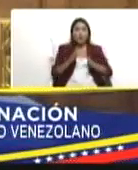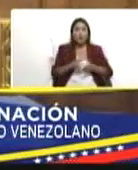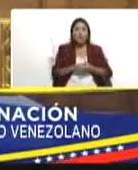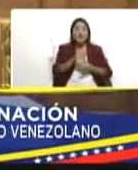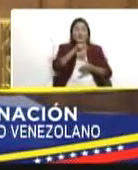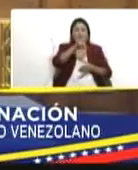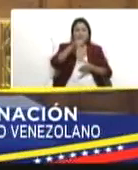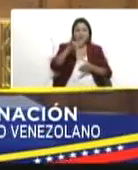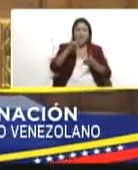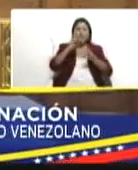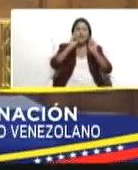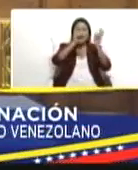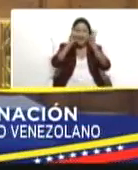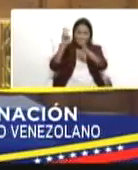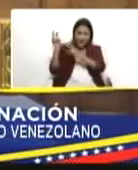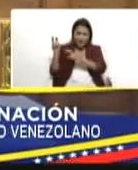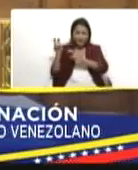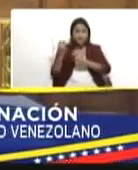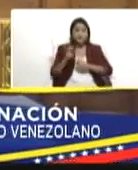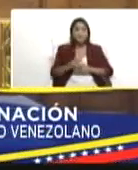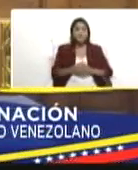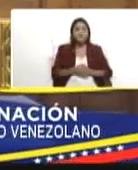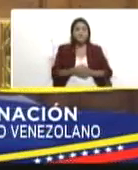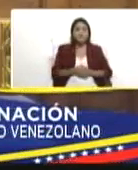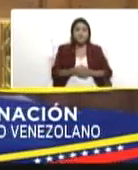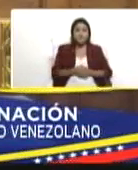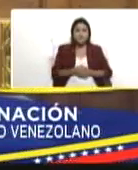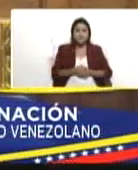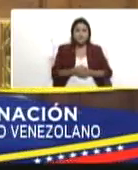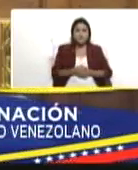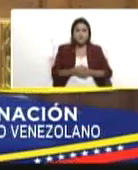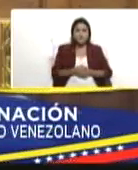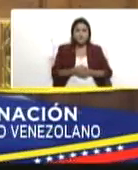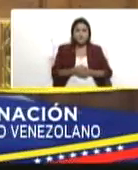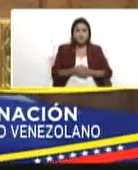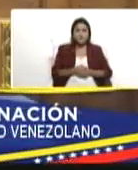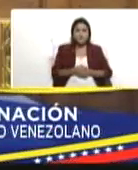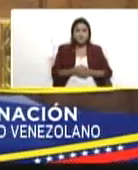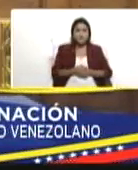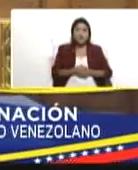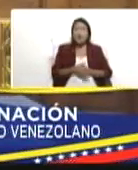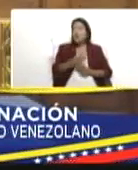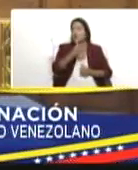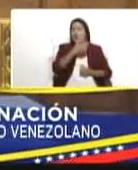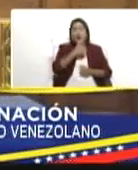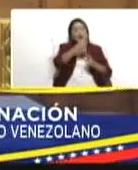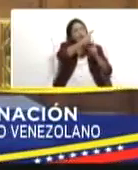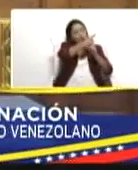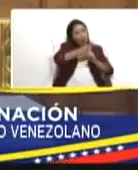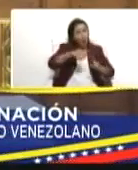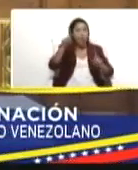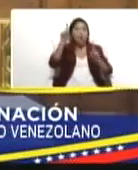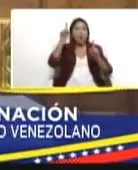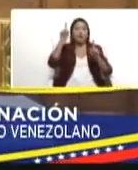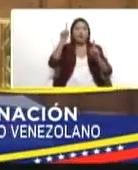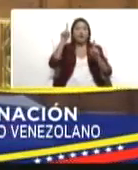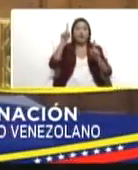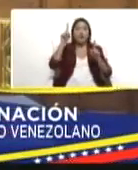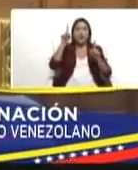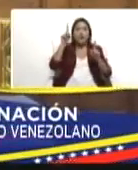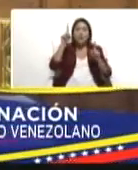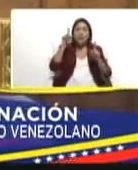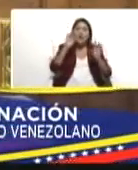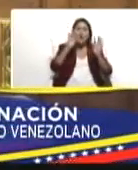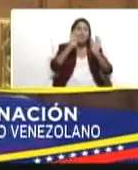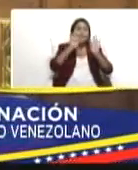temas y les digo no hay otro método como este para atender para escuchar